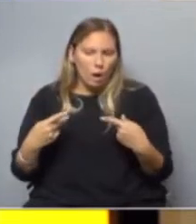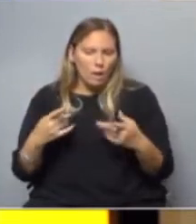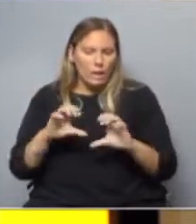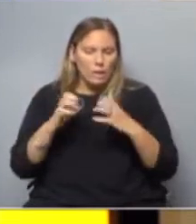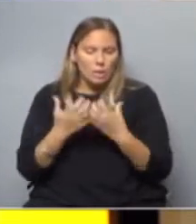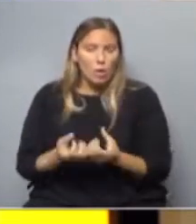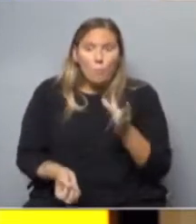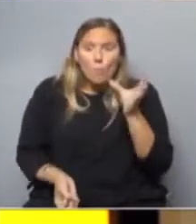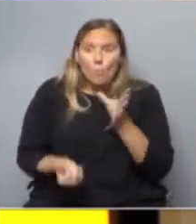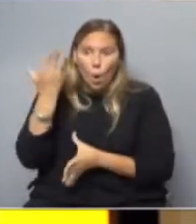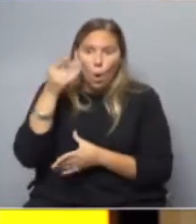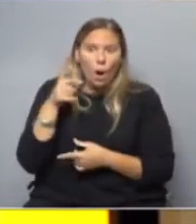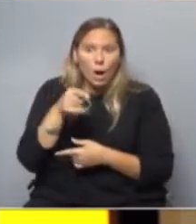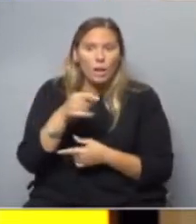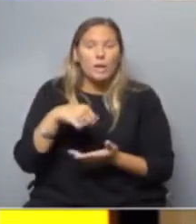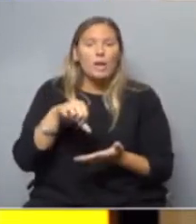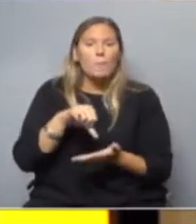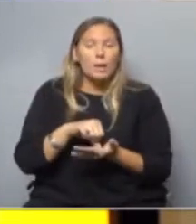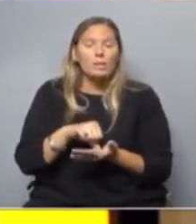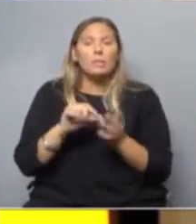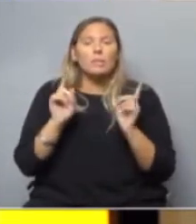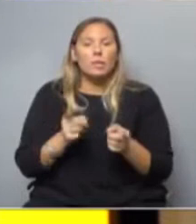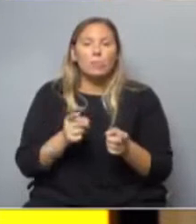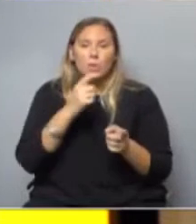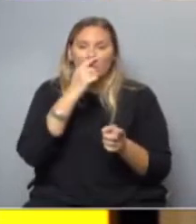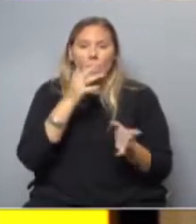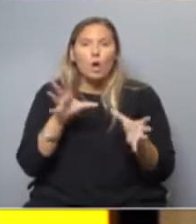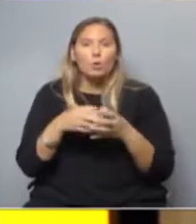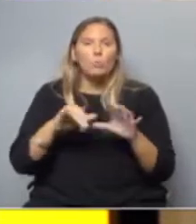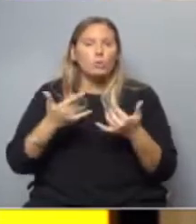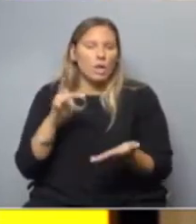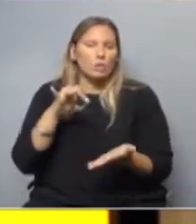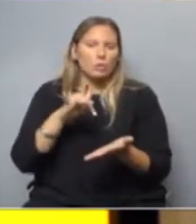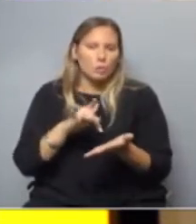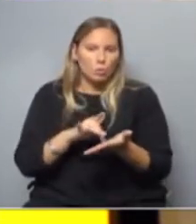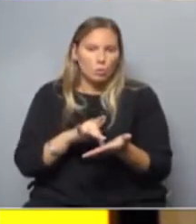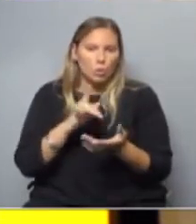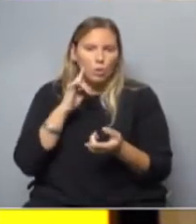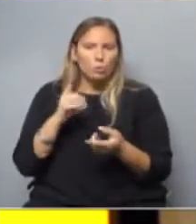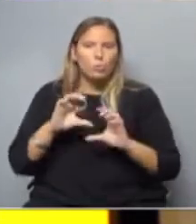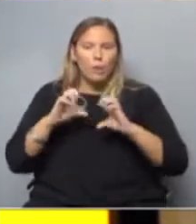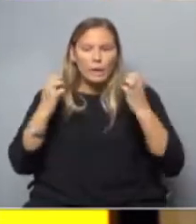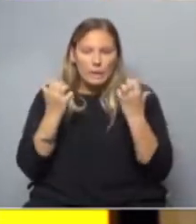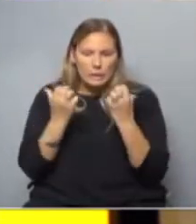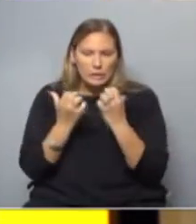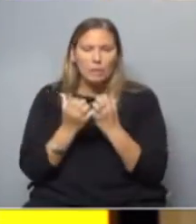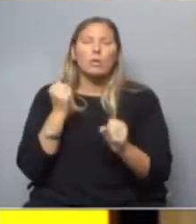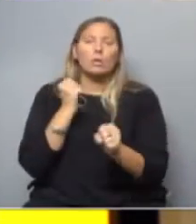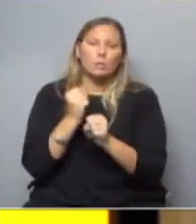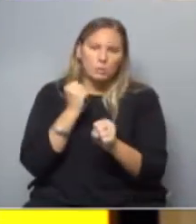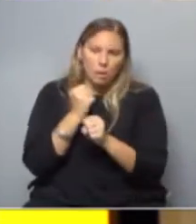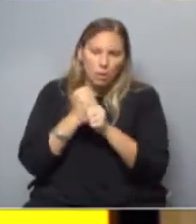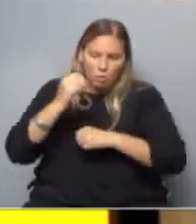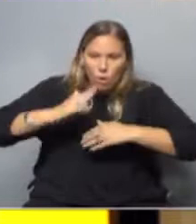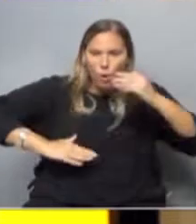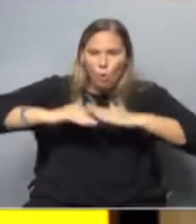modernos allí en este país de Oriente, sino que de alguna manera la Celeste ya estuvo ahí. Estuvo levantando estadios, estuvo trabajando en la